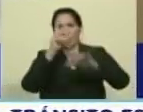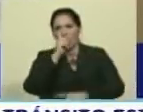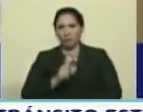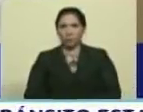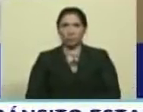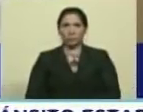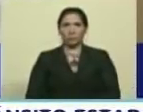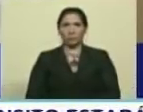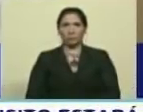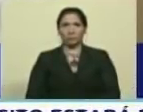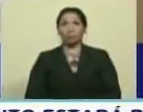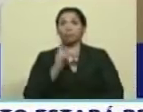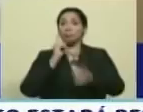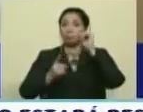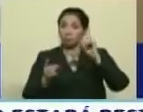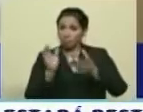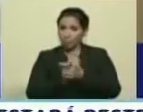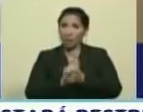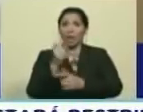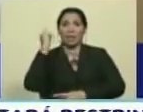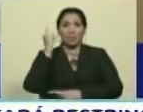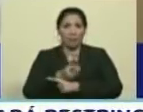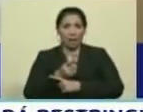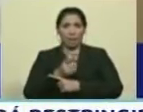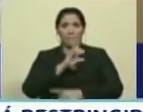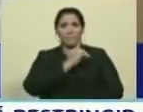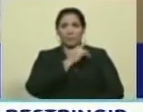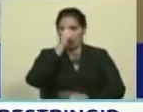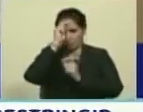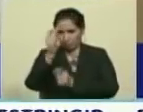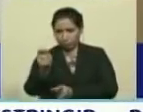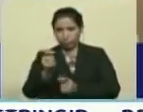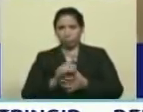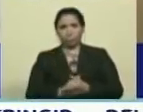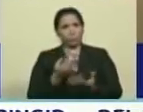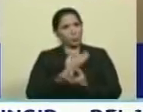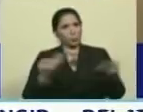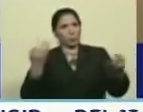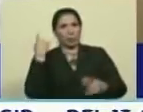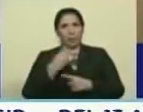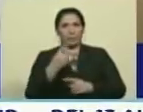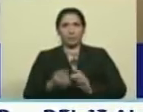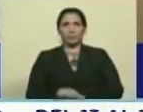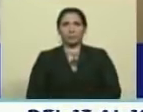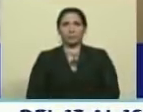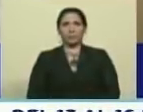algo debe ser que el compañero Evo Morales ha tenido grandes éxitos, ¿verdad?